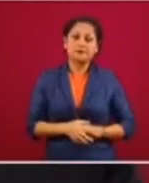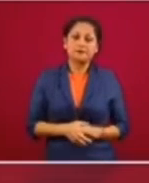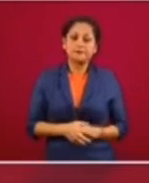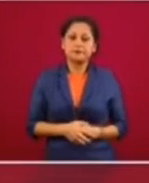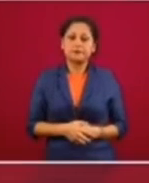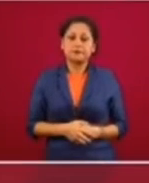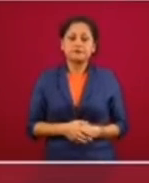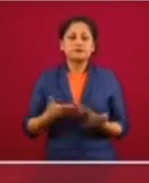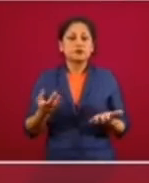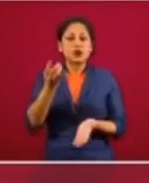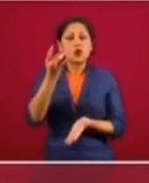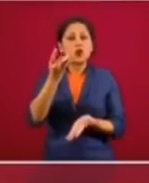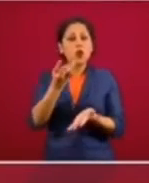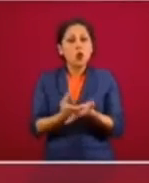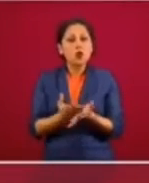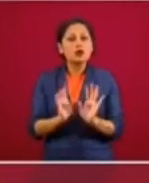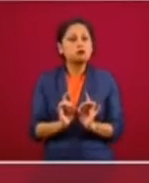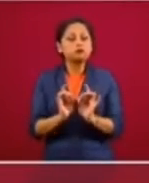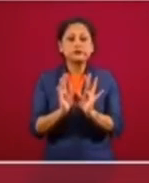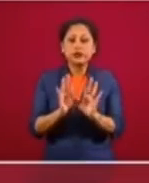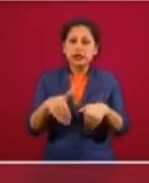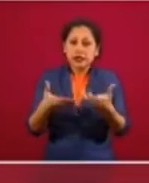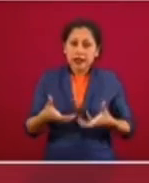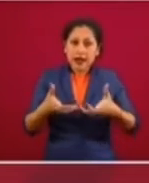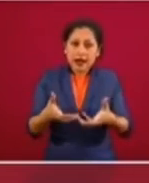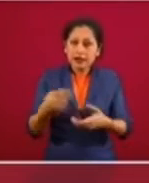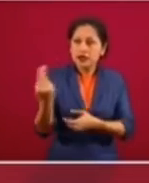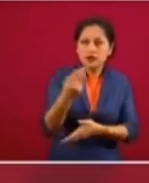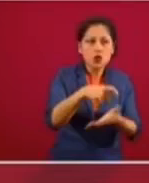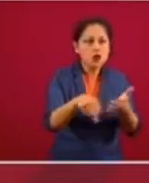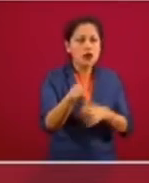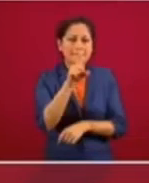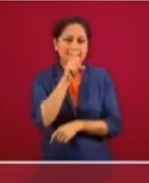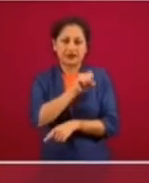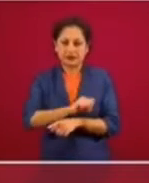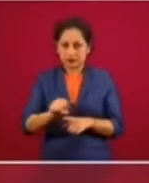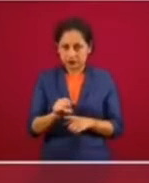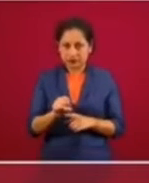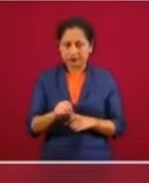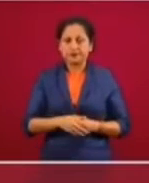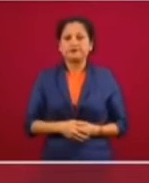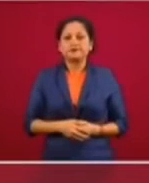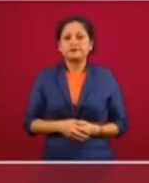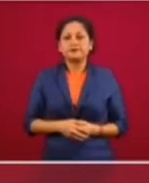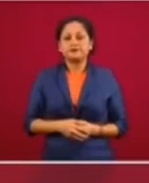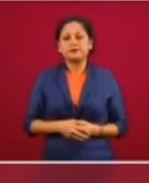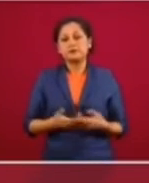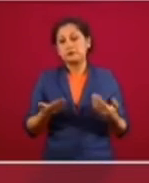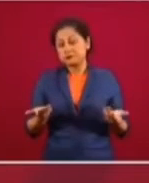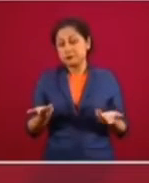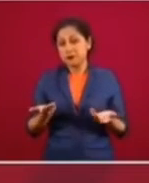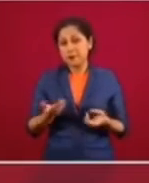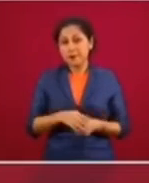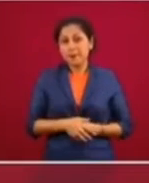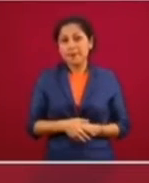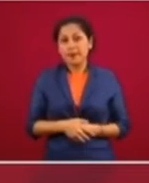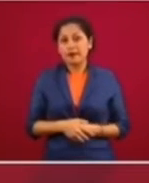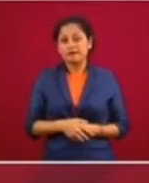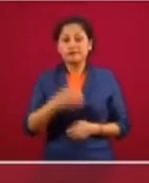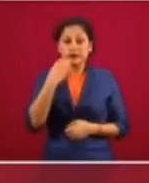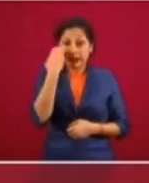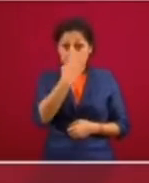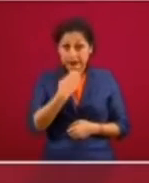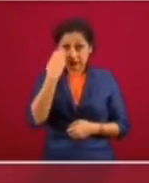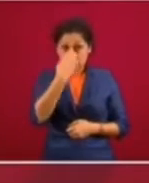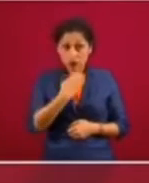solo saliendo a la calle por lo indispensable. En el caso de las